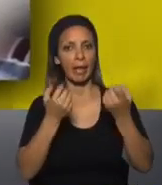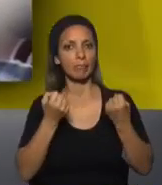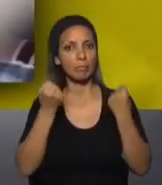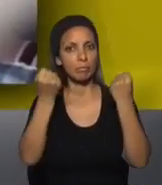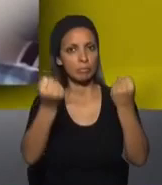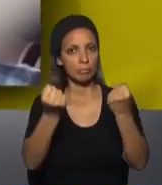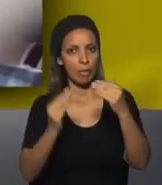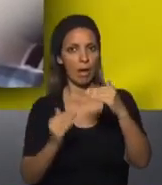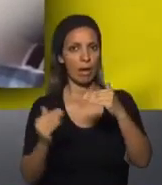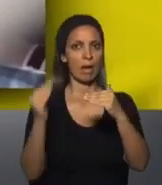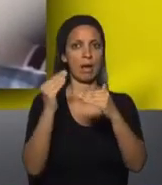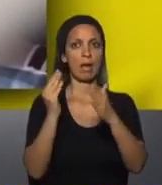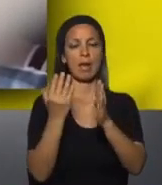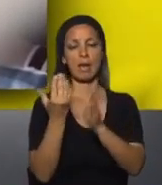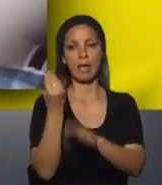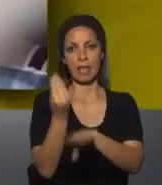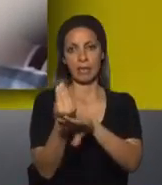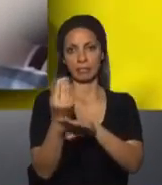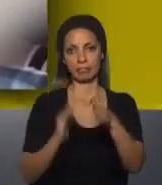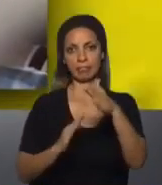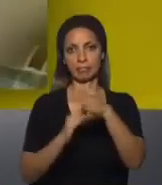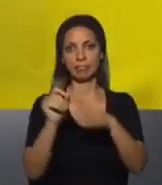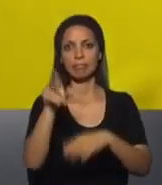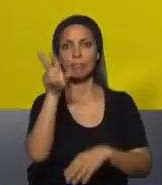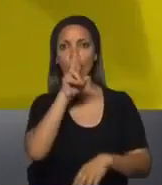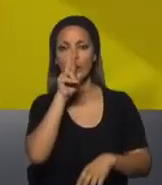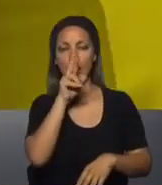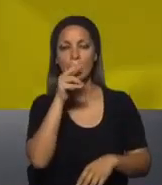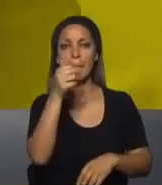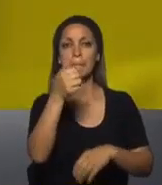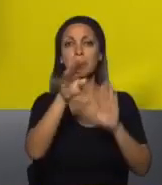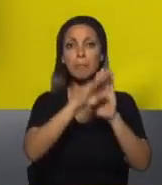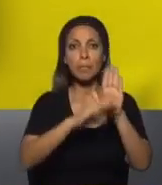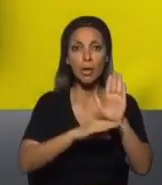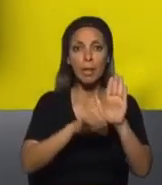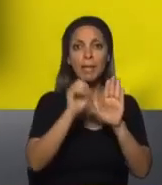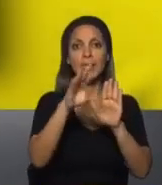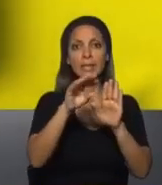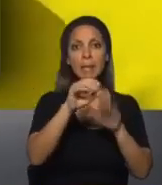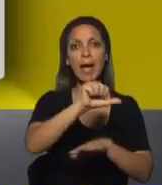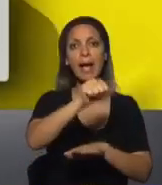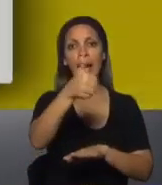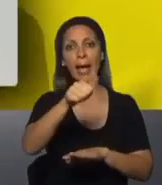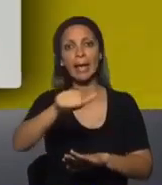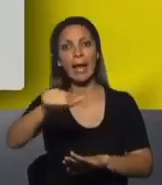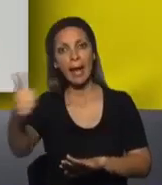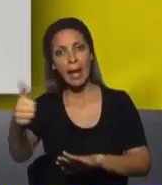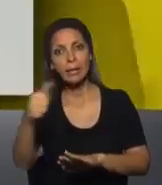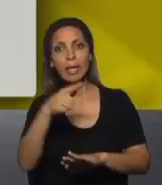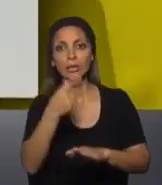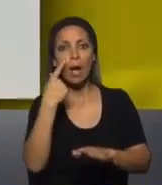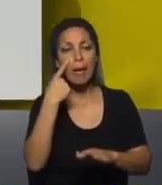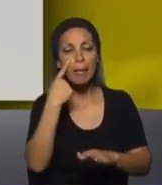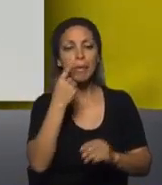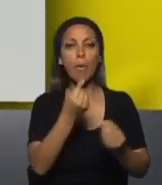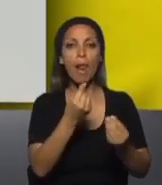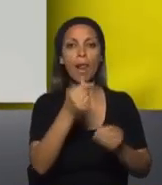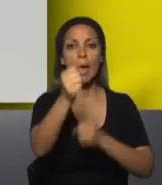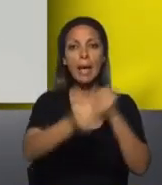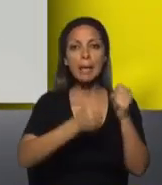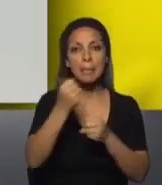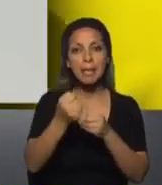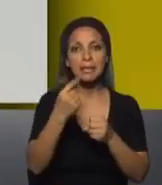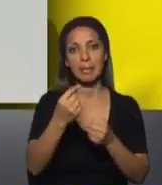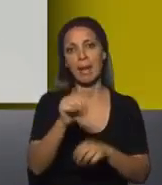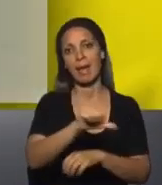las mujeres. Del programa Ganar, Ganar participan numerosas y variadas empresas que se encuentran en carrera por el premio de la ONU, que también